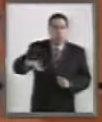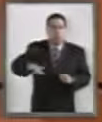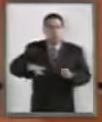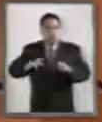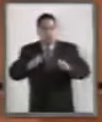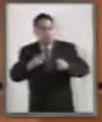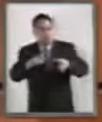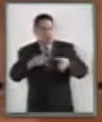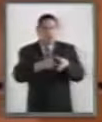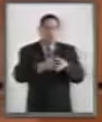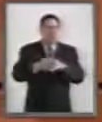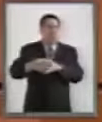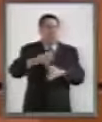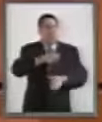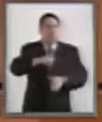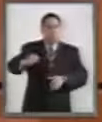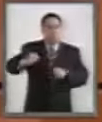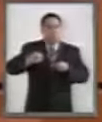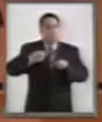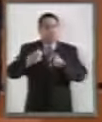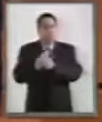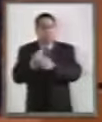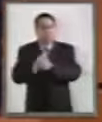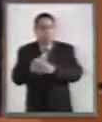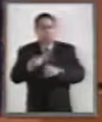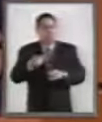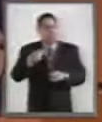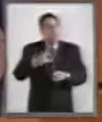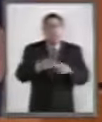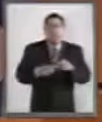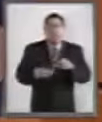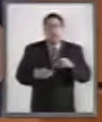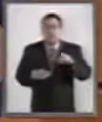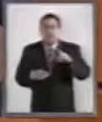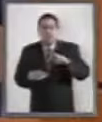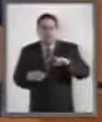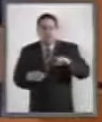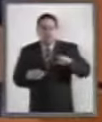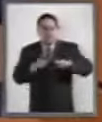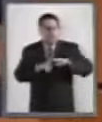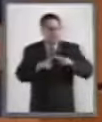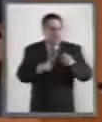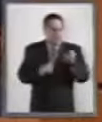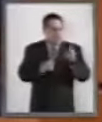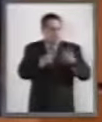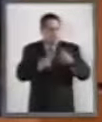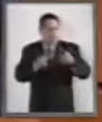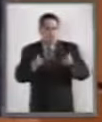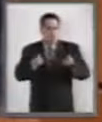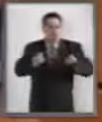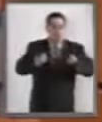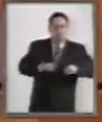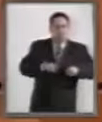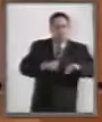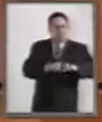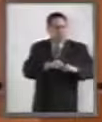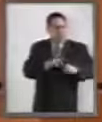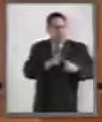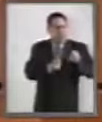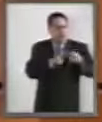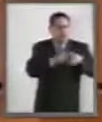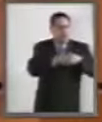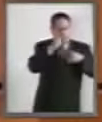oligarquía, gobierna para los intereses económicos dominantes en México, no los intereses económicos en